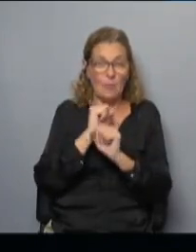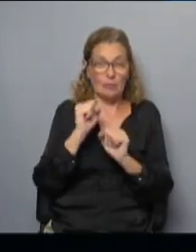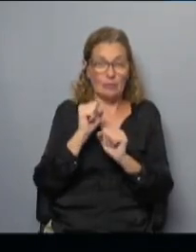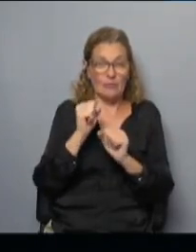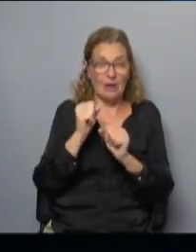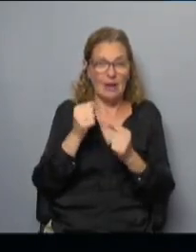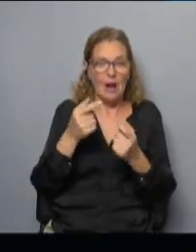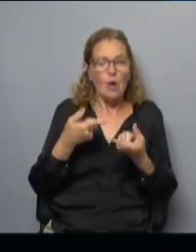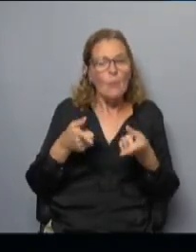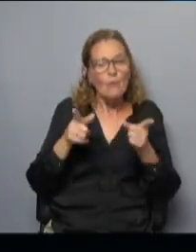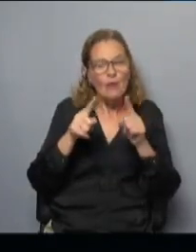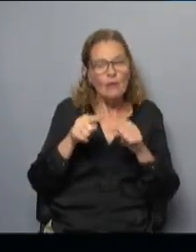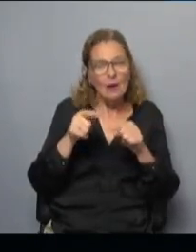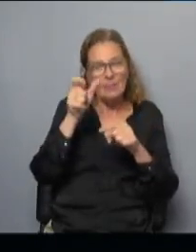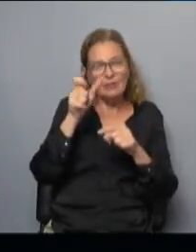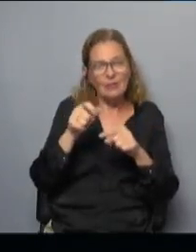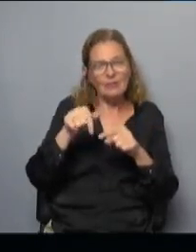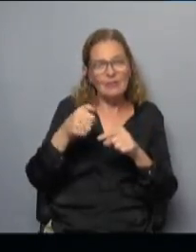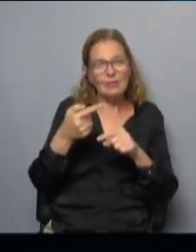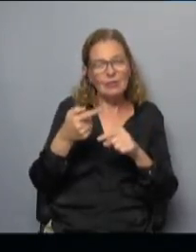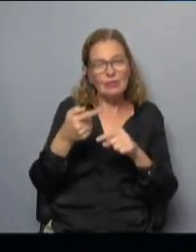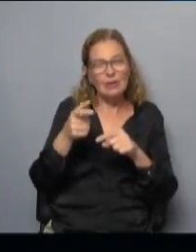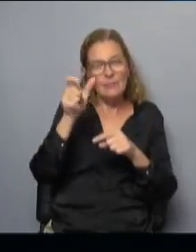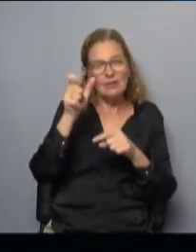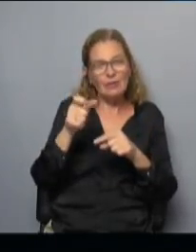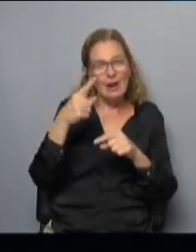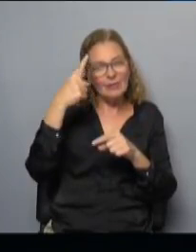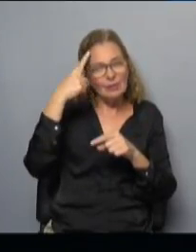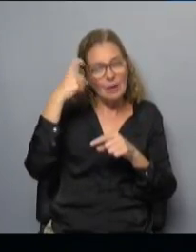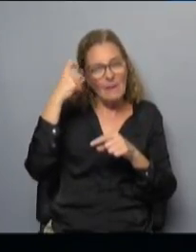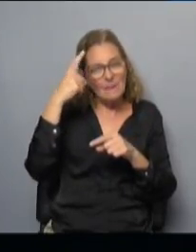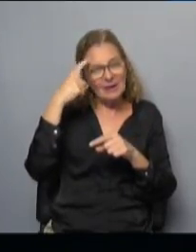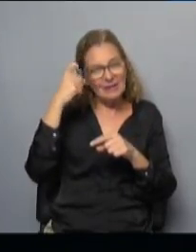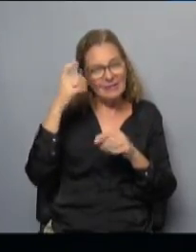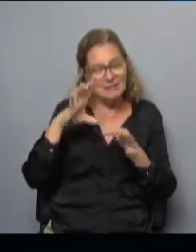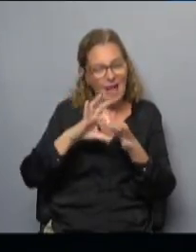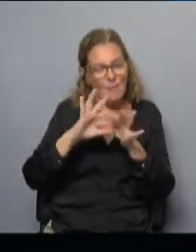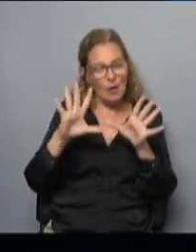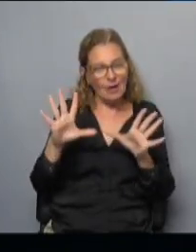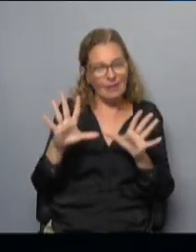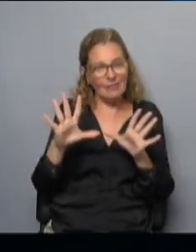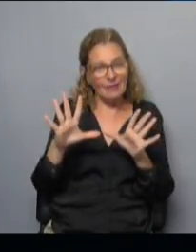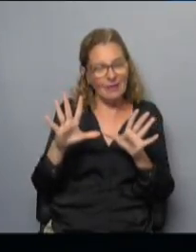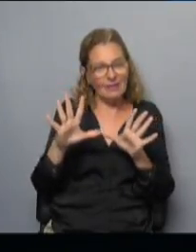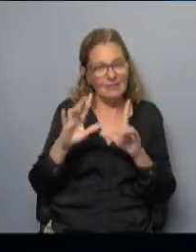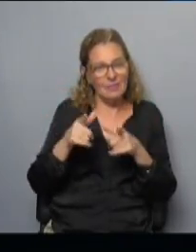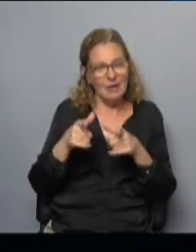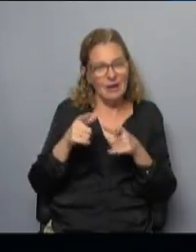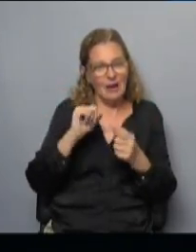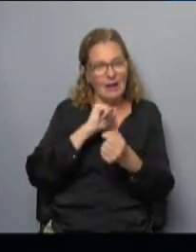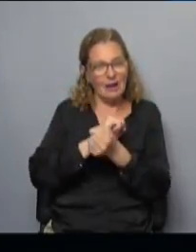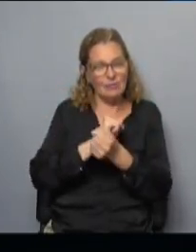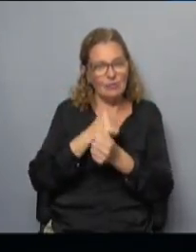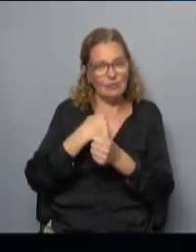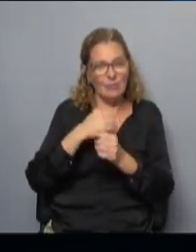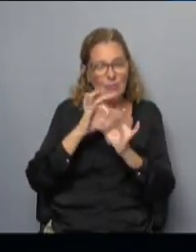rehabilitar si el otro no a ver si nosotros no hace una experiencia de democracia y de capitalismo en la cárcel quiero ser